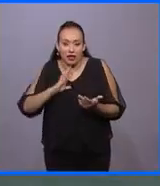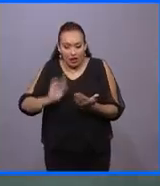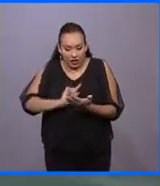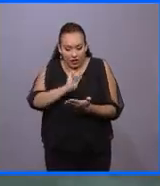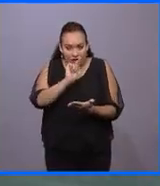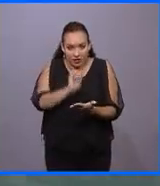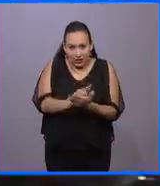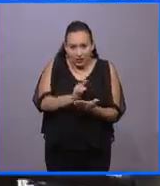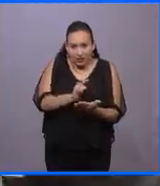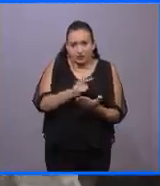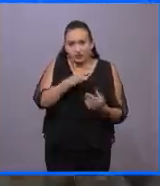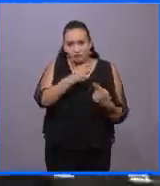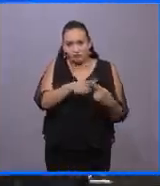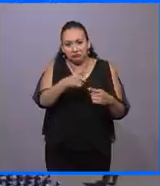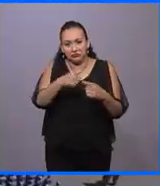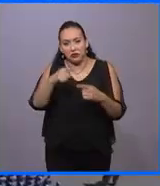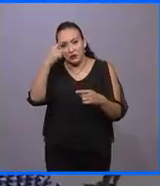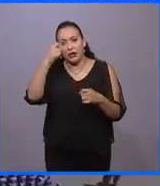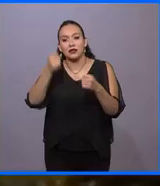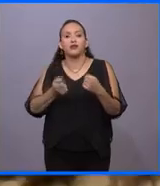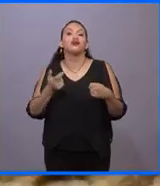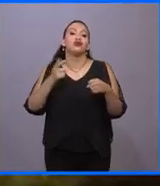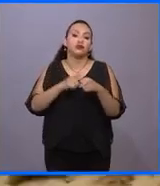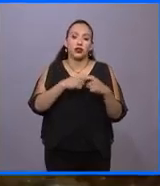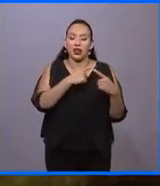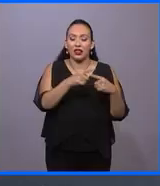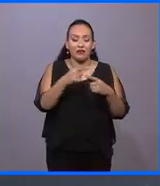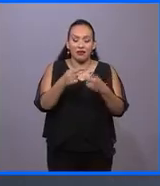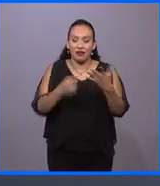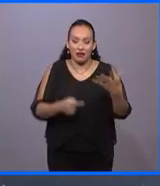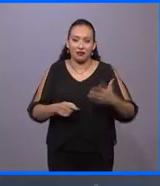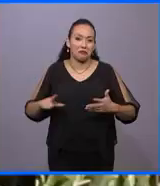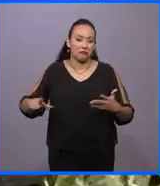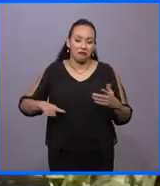regulan sistemas de seguridad social diversos,